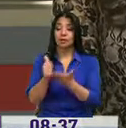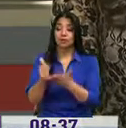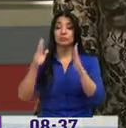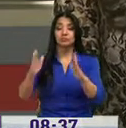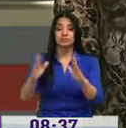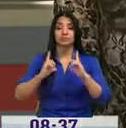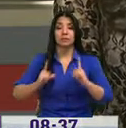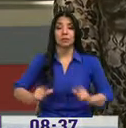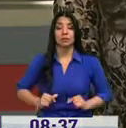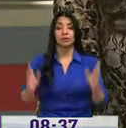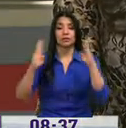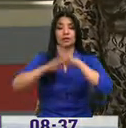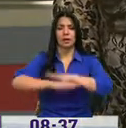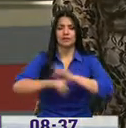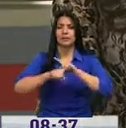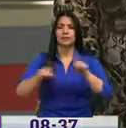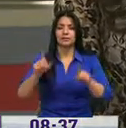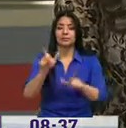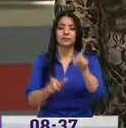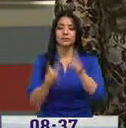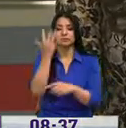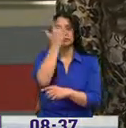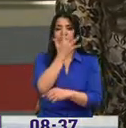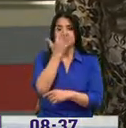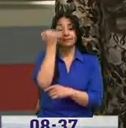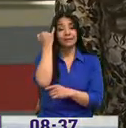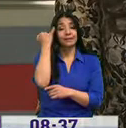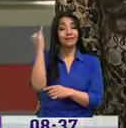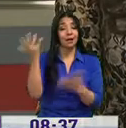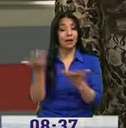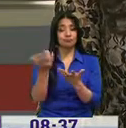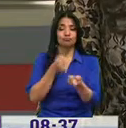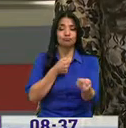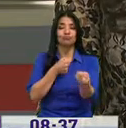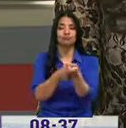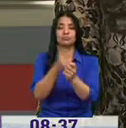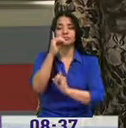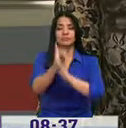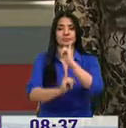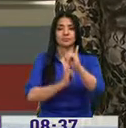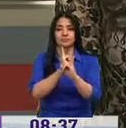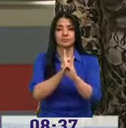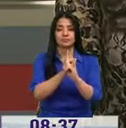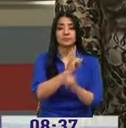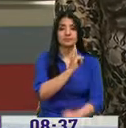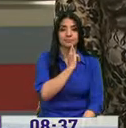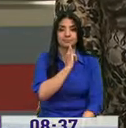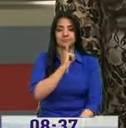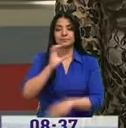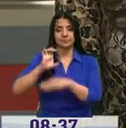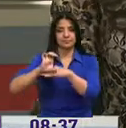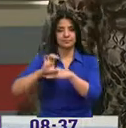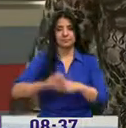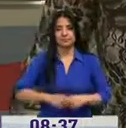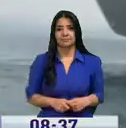de pacientes en la provincia de Esmeraldas. La iniciativa se enmarca en la cooperación internacional entre Ecuador y la Unión